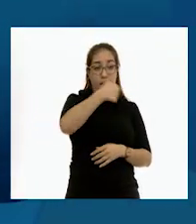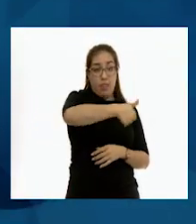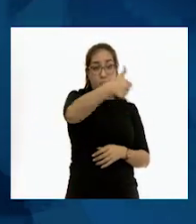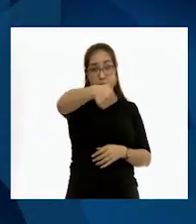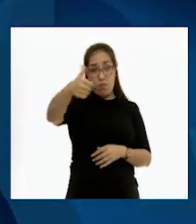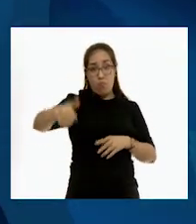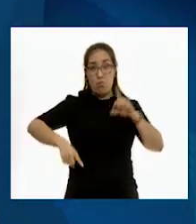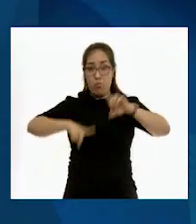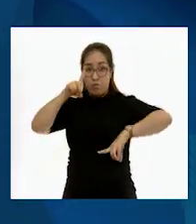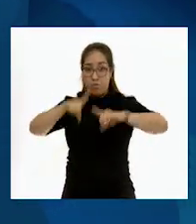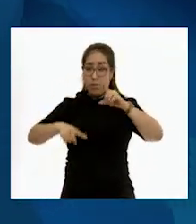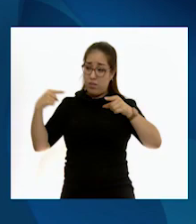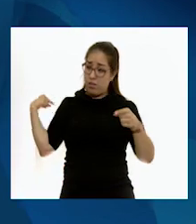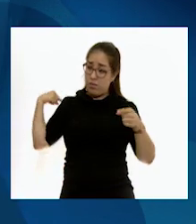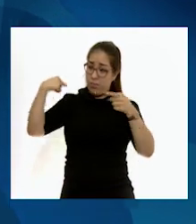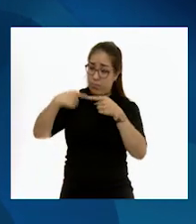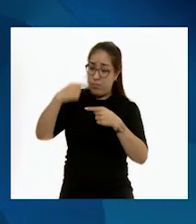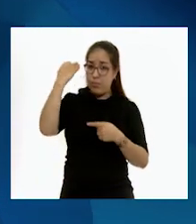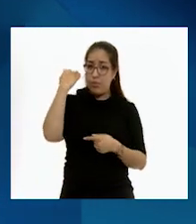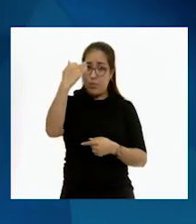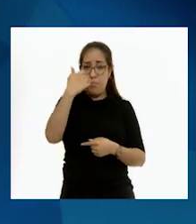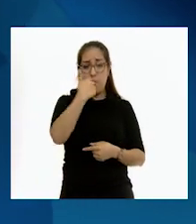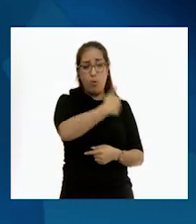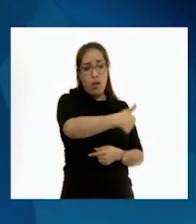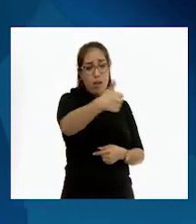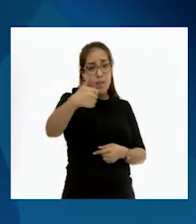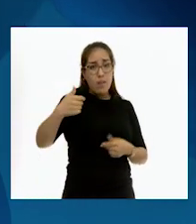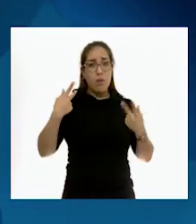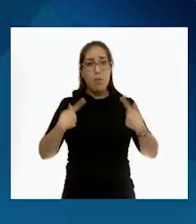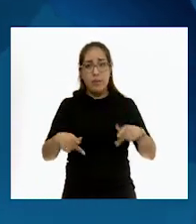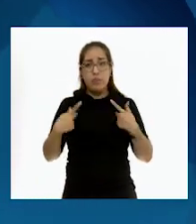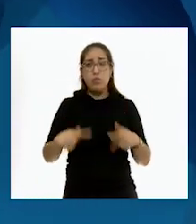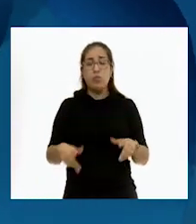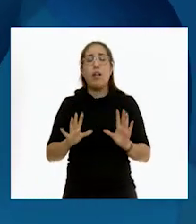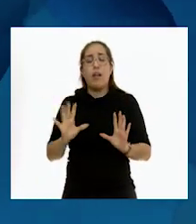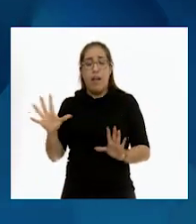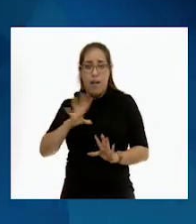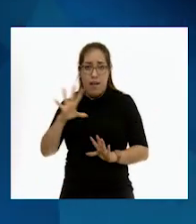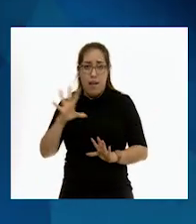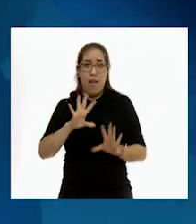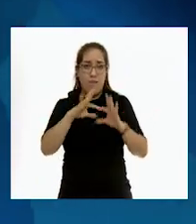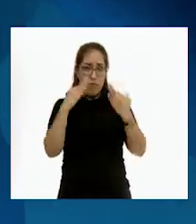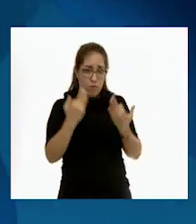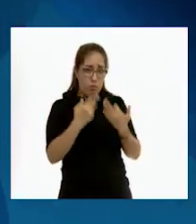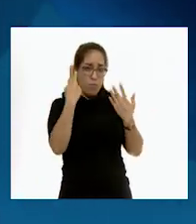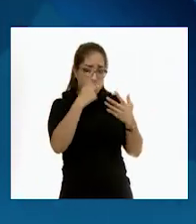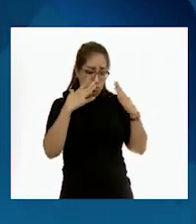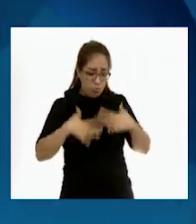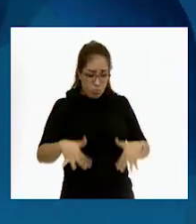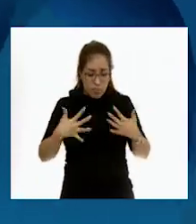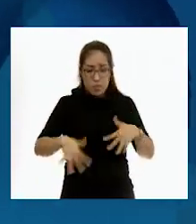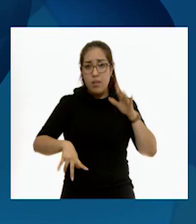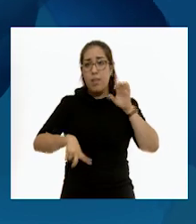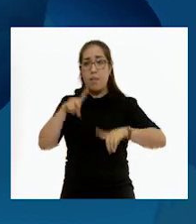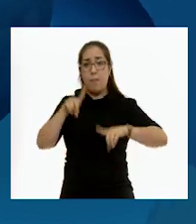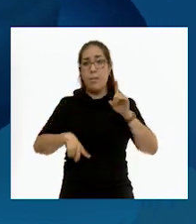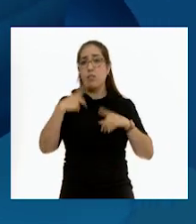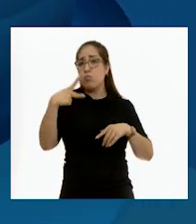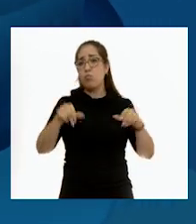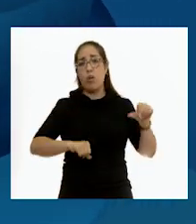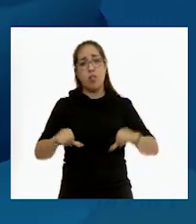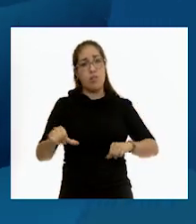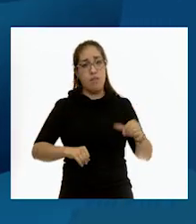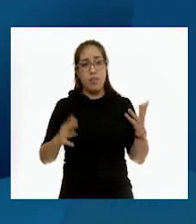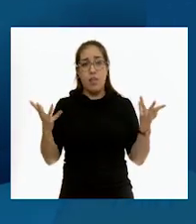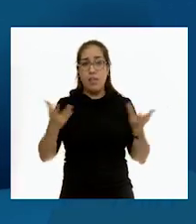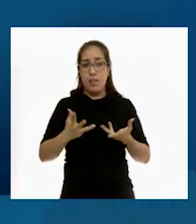del tiempo, las distintas sociedades, de manera convencional, han marcado las formas de vestir de acuerdo con la actividad que se realiza,